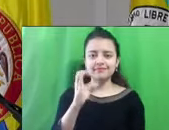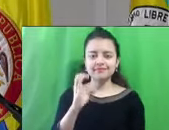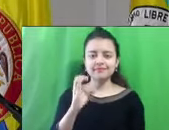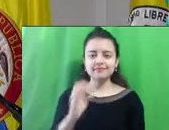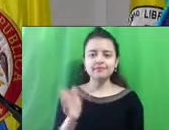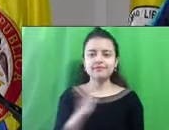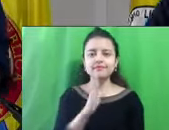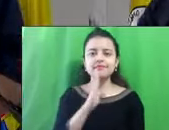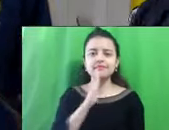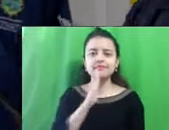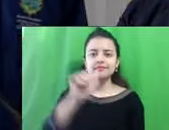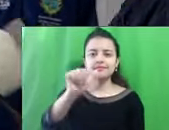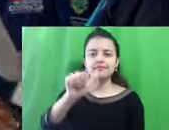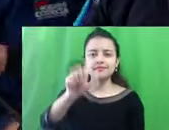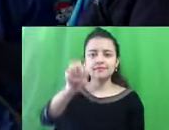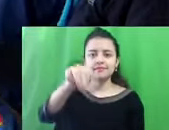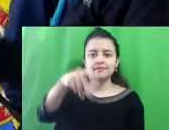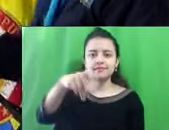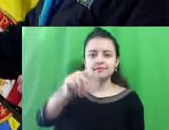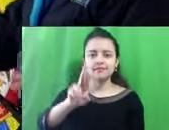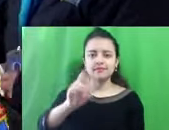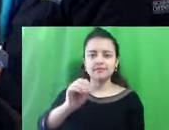Bautista. Bienvenida.